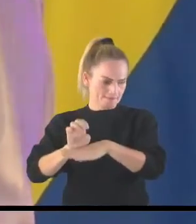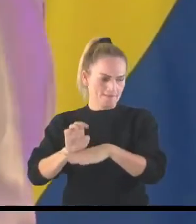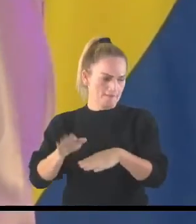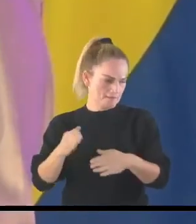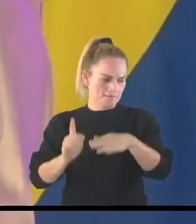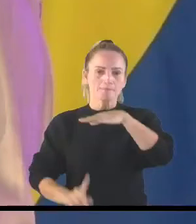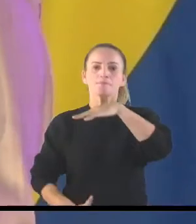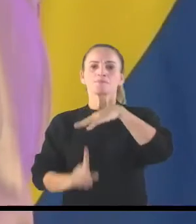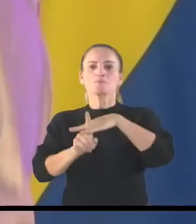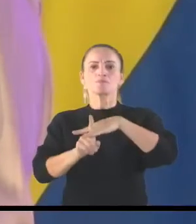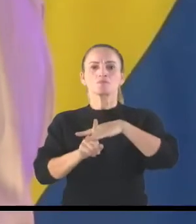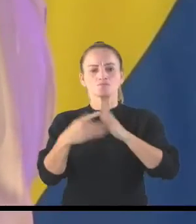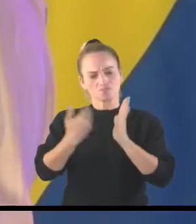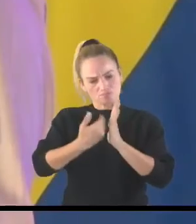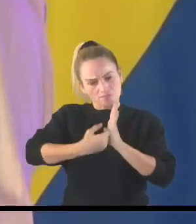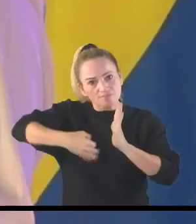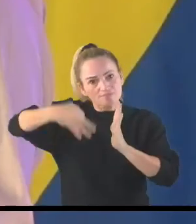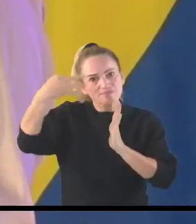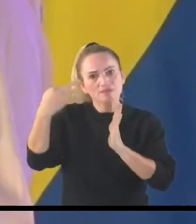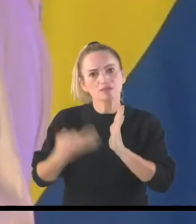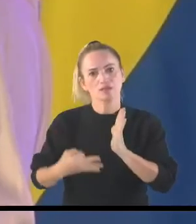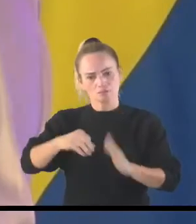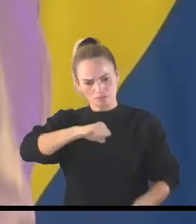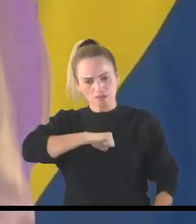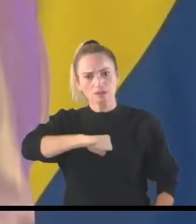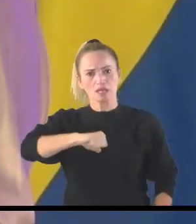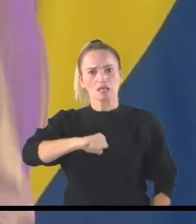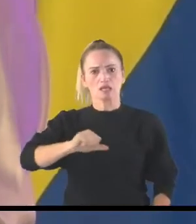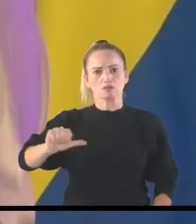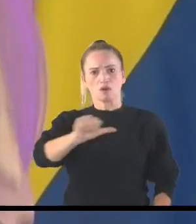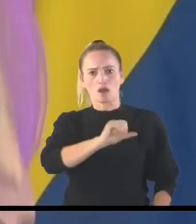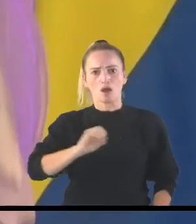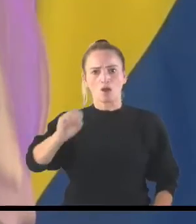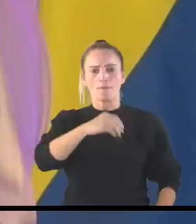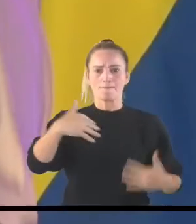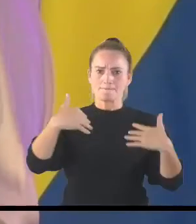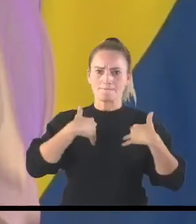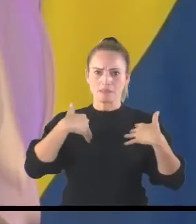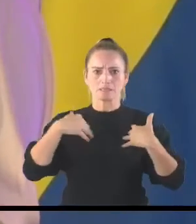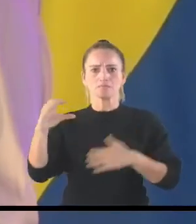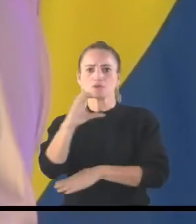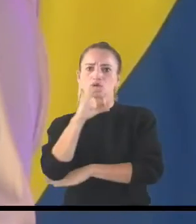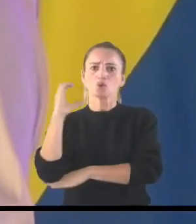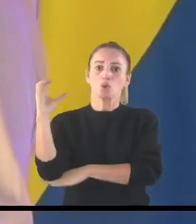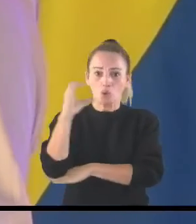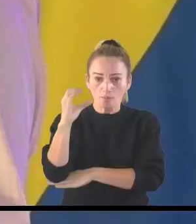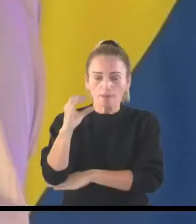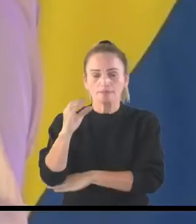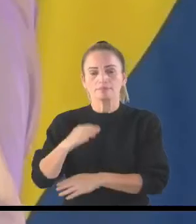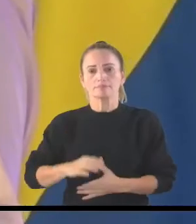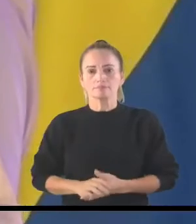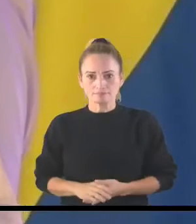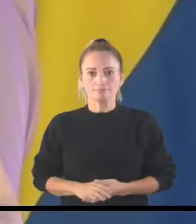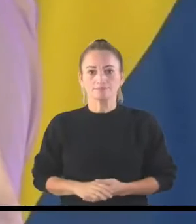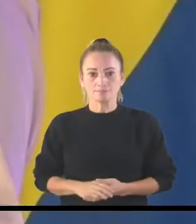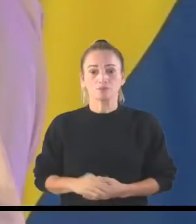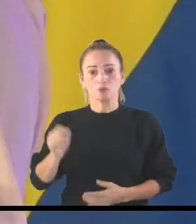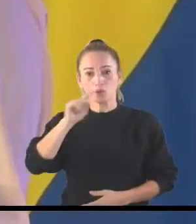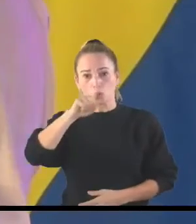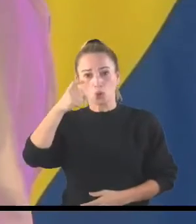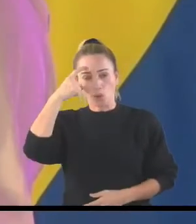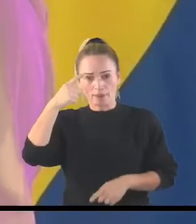se creó para garantizar los derechos de las víctimas, pero que sin embargo